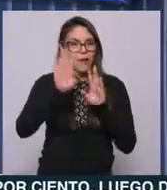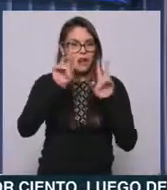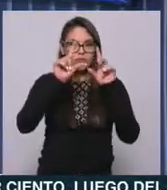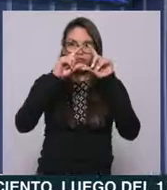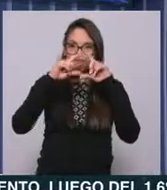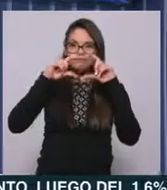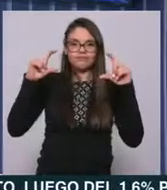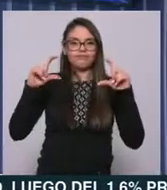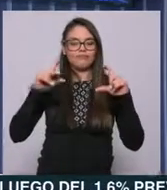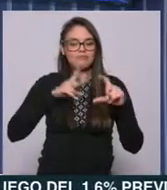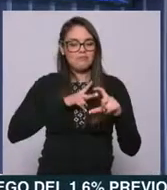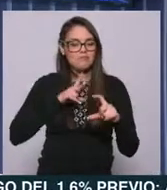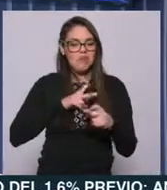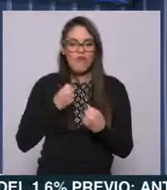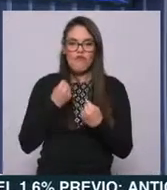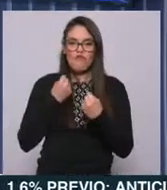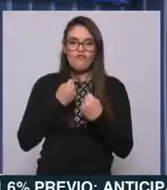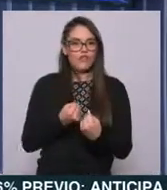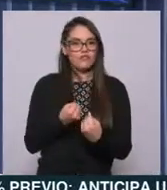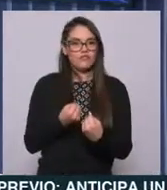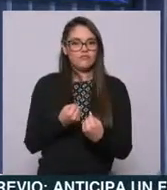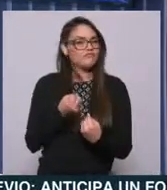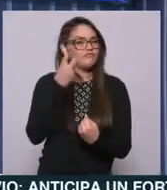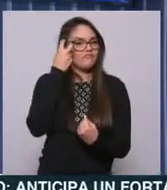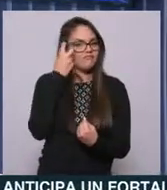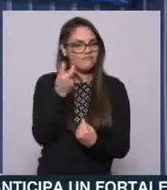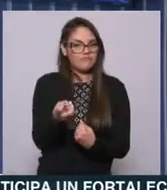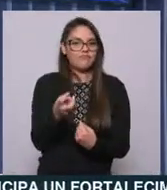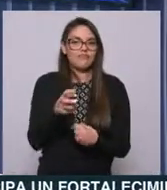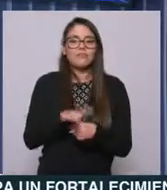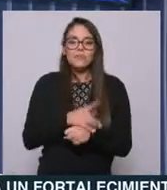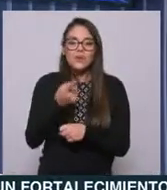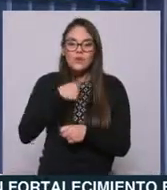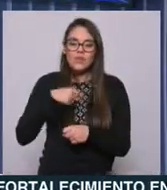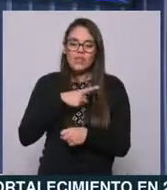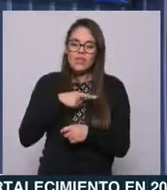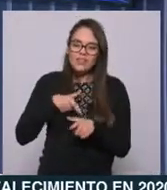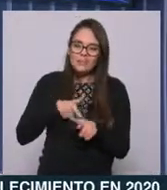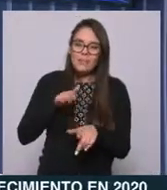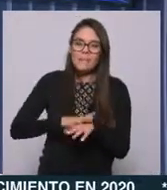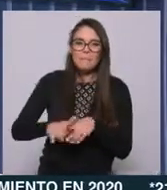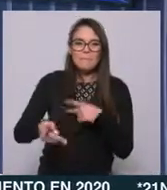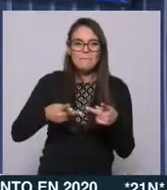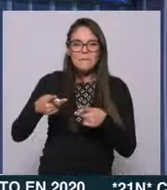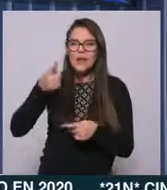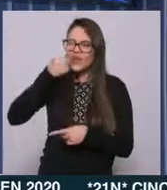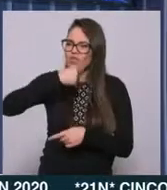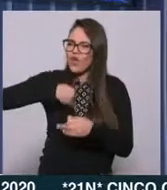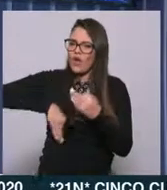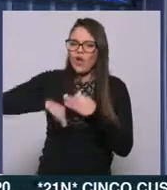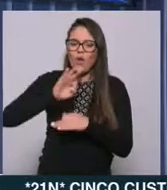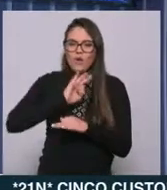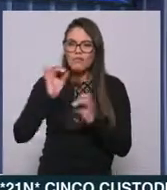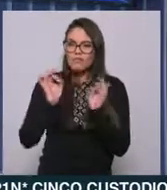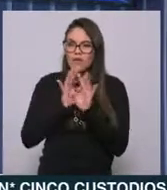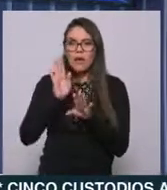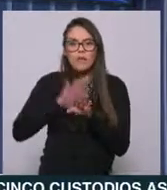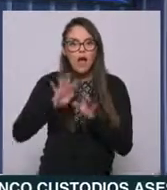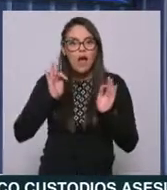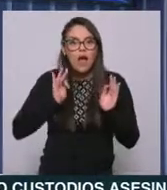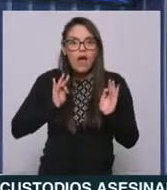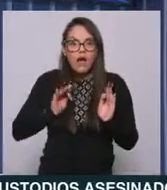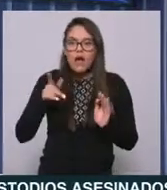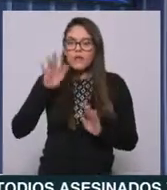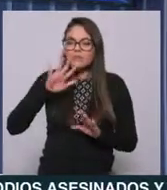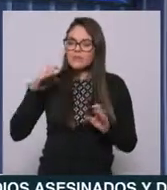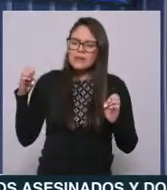nuestra fuerza, y tenemos que seguir trabajando no solamente para estar más preparados, sino que también más capacitados para enfrentar con más tranquilidad, te